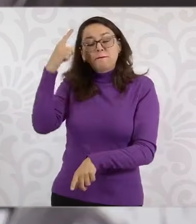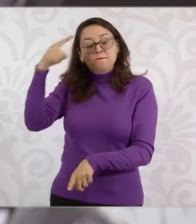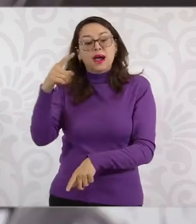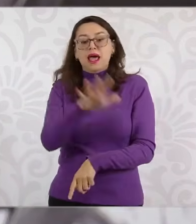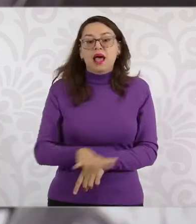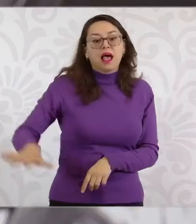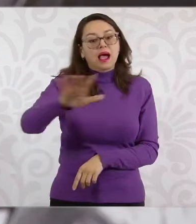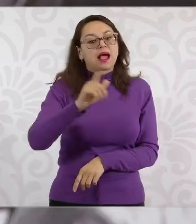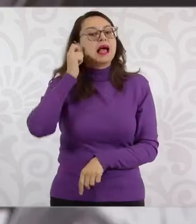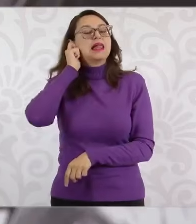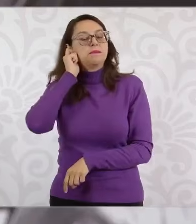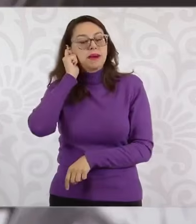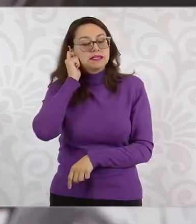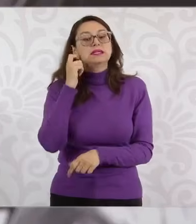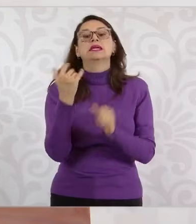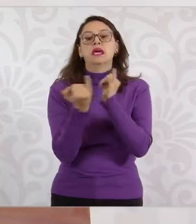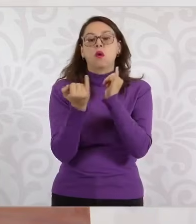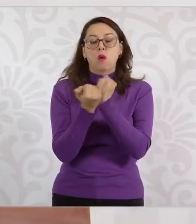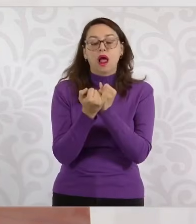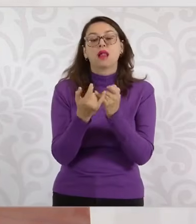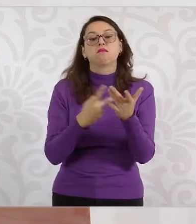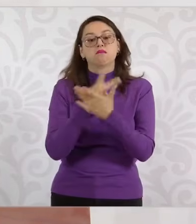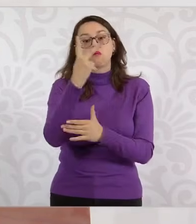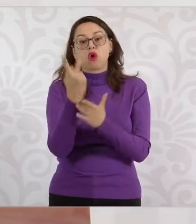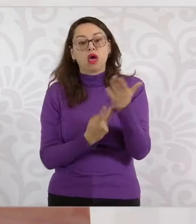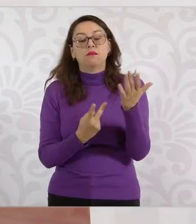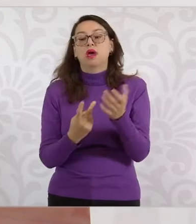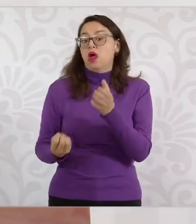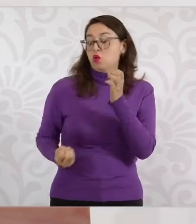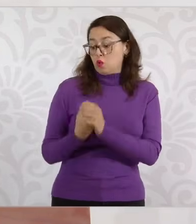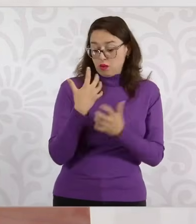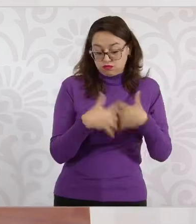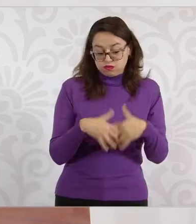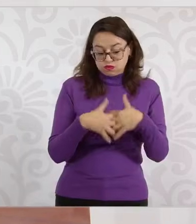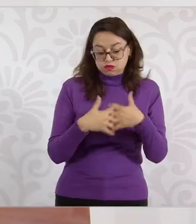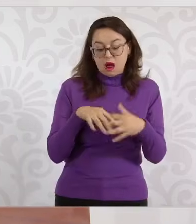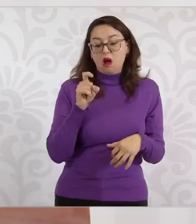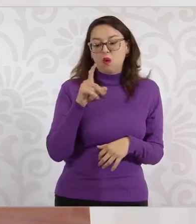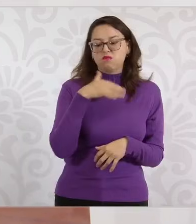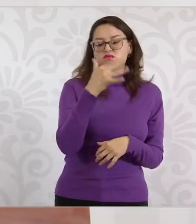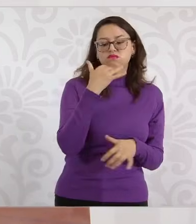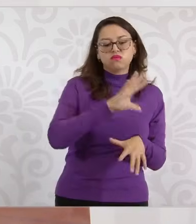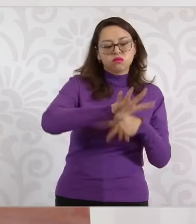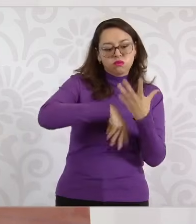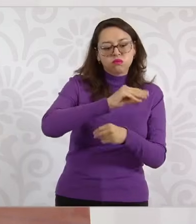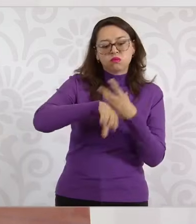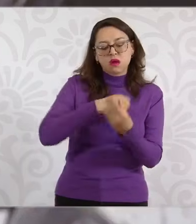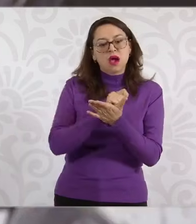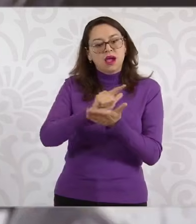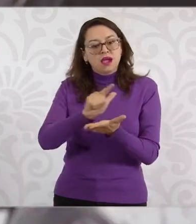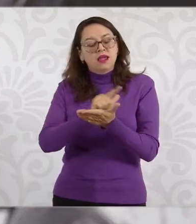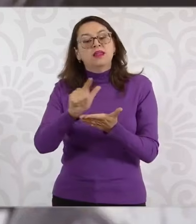ciudad de La Paz, y también el programa contempla una nueva planta potabilizadora, se están cambiando redes de